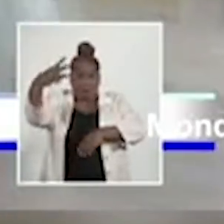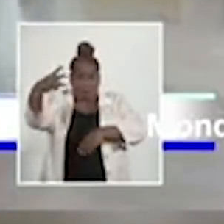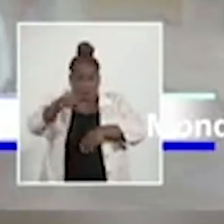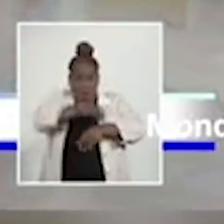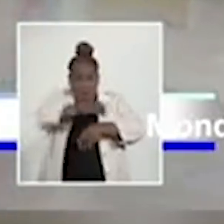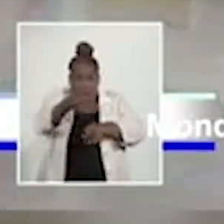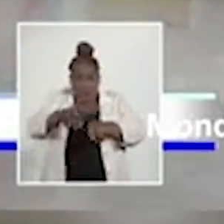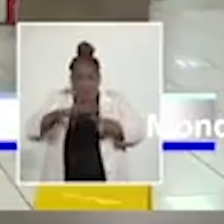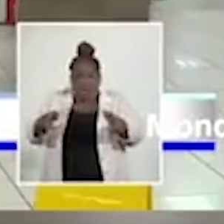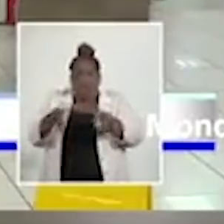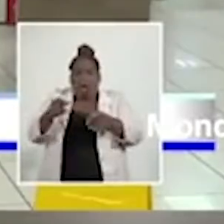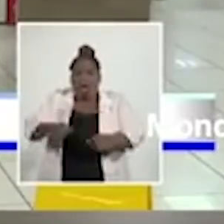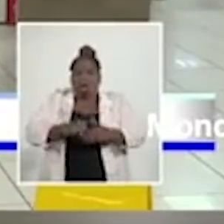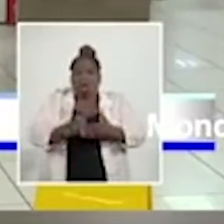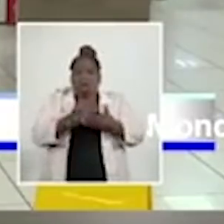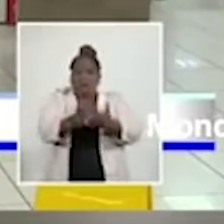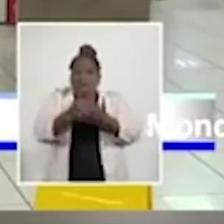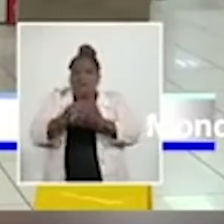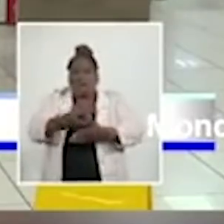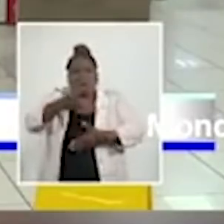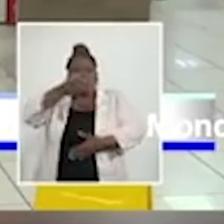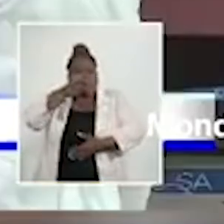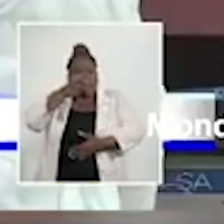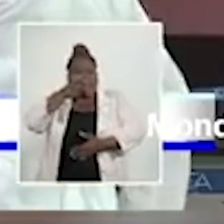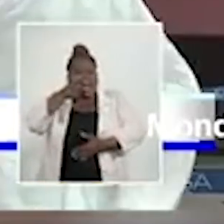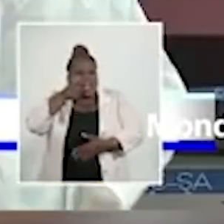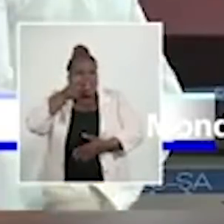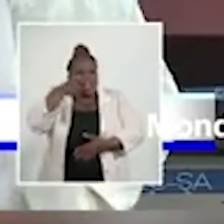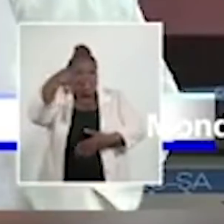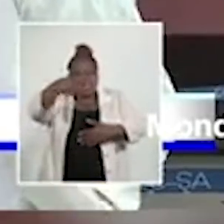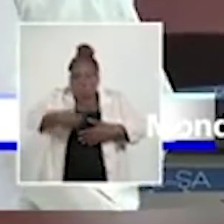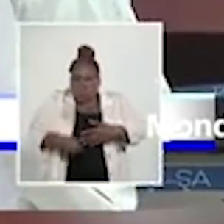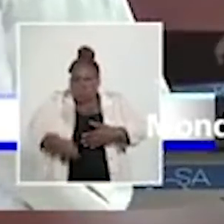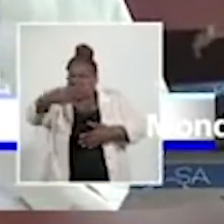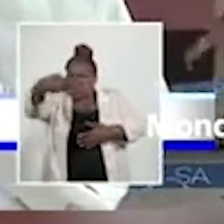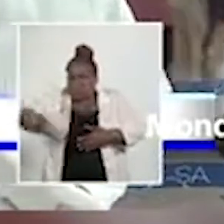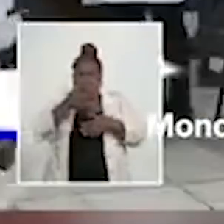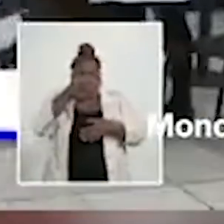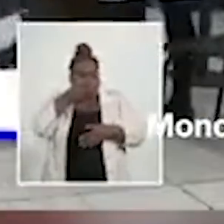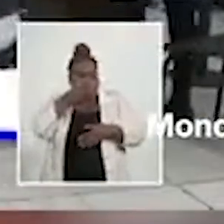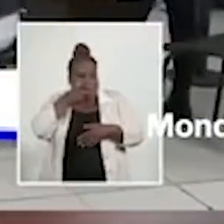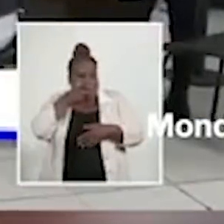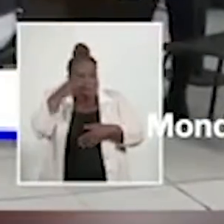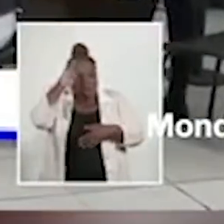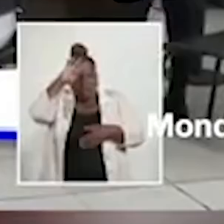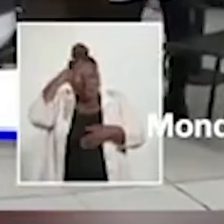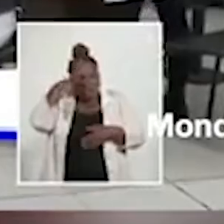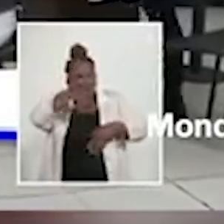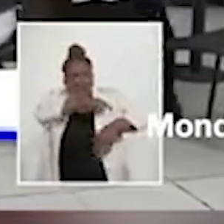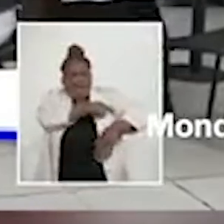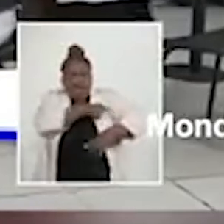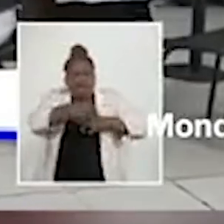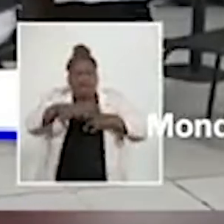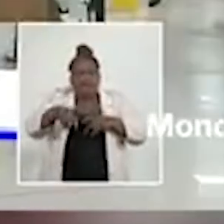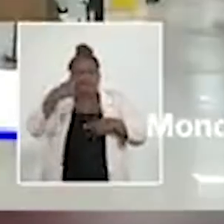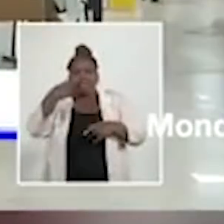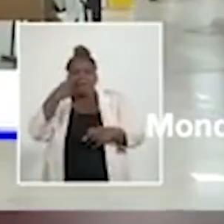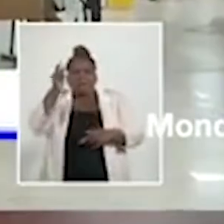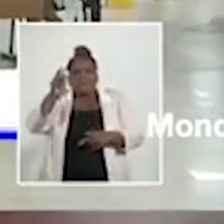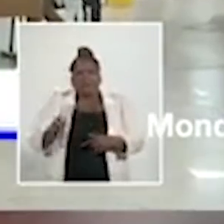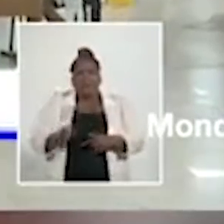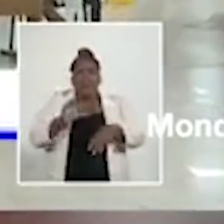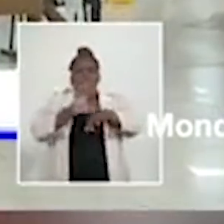los cuales vamos a estar hablando en tan solo unos minutos. Pero a lo que voy es que esta aclaración de